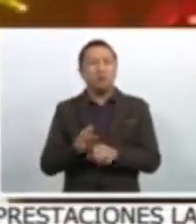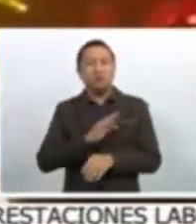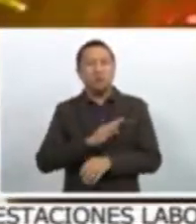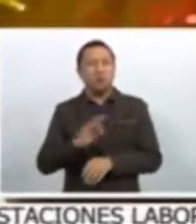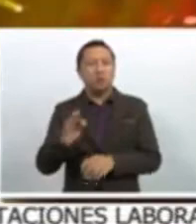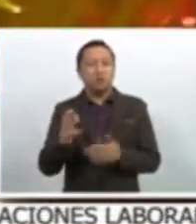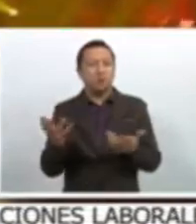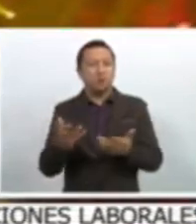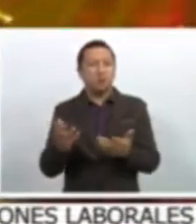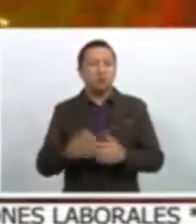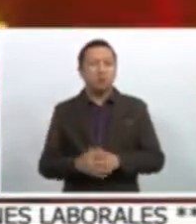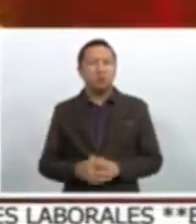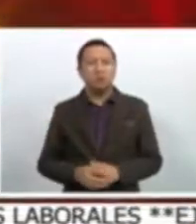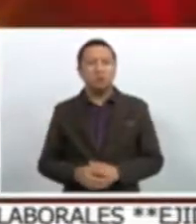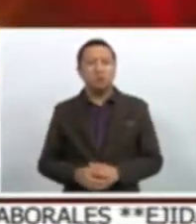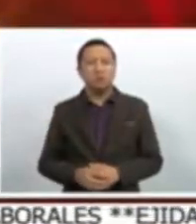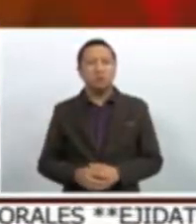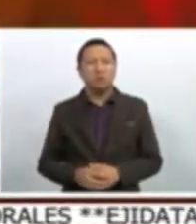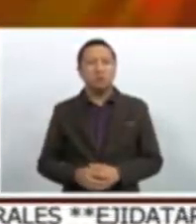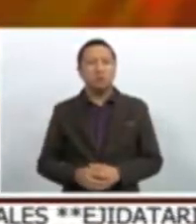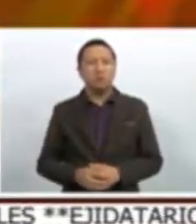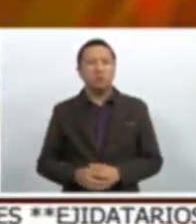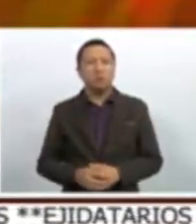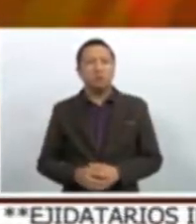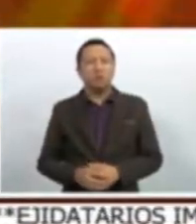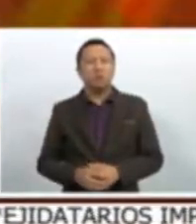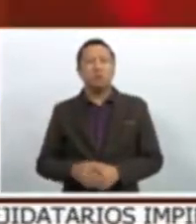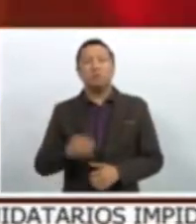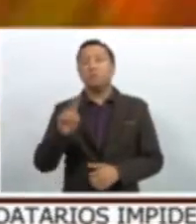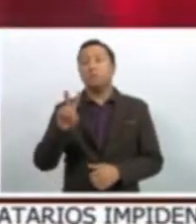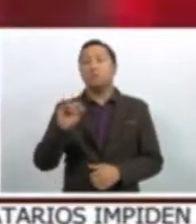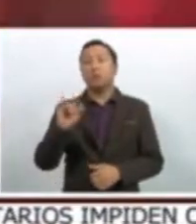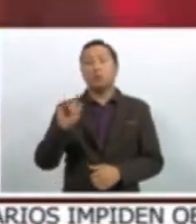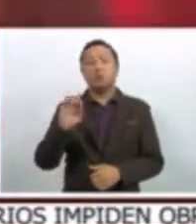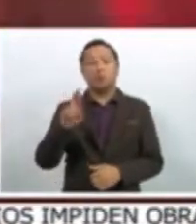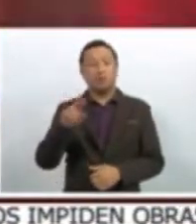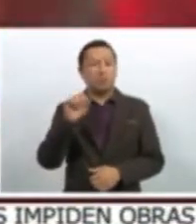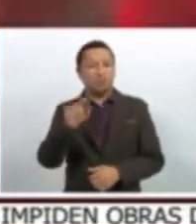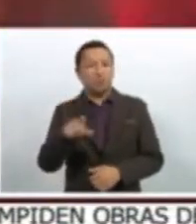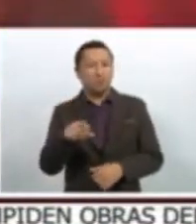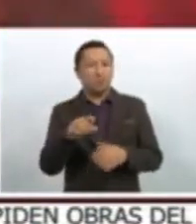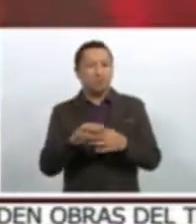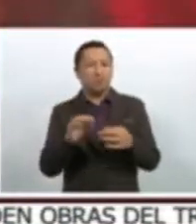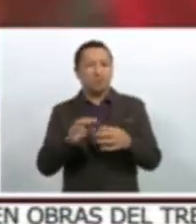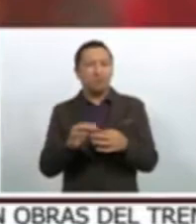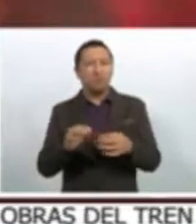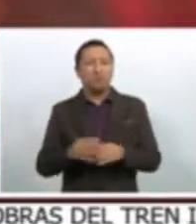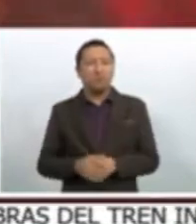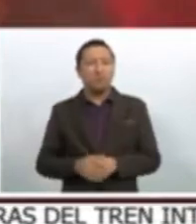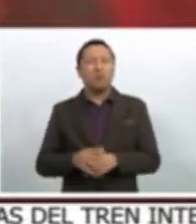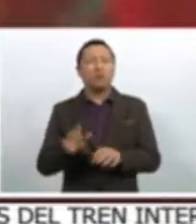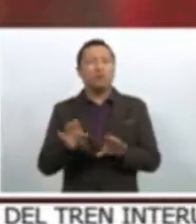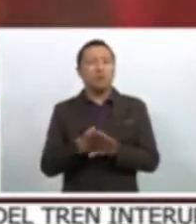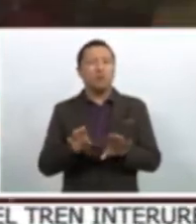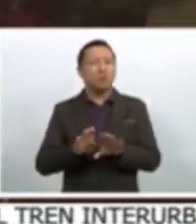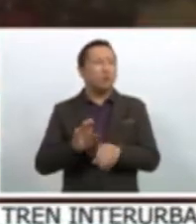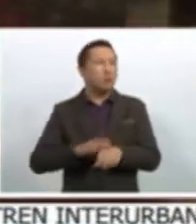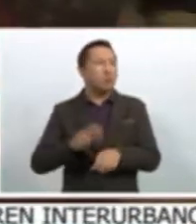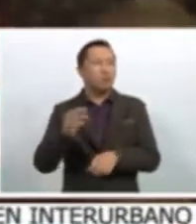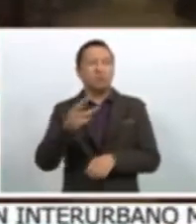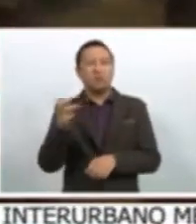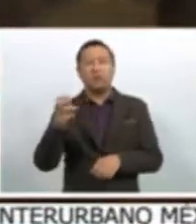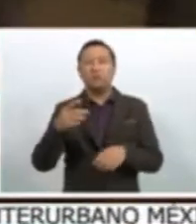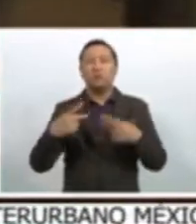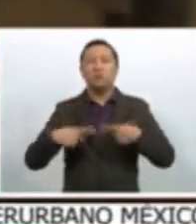reservaciones. Víctor Mas explicó que en el noveno municipio solo se podrán realizar eventos que no rebasen un aforo de 300 personas, además